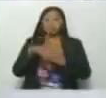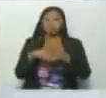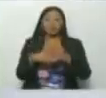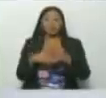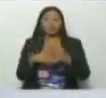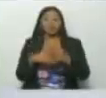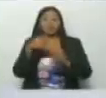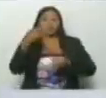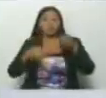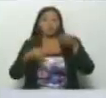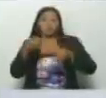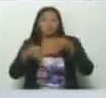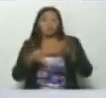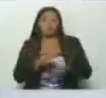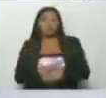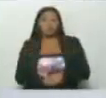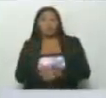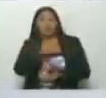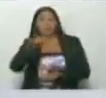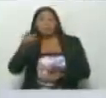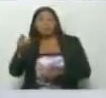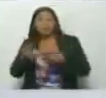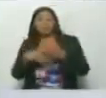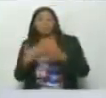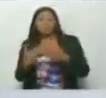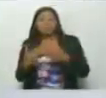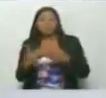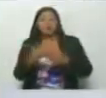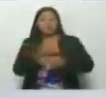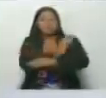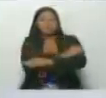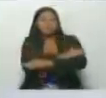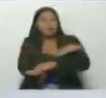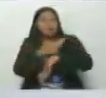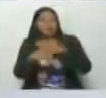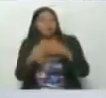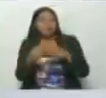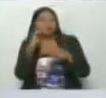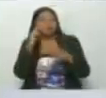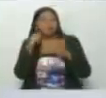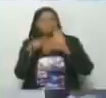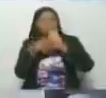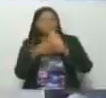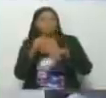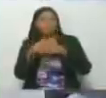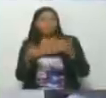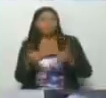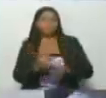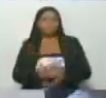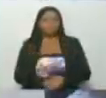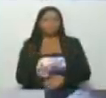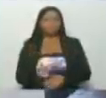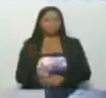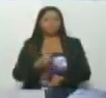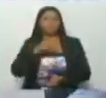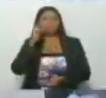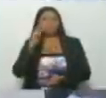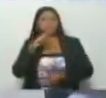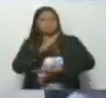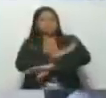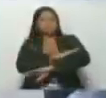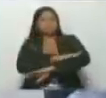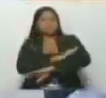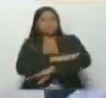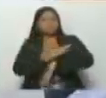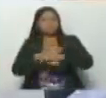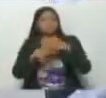un candidato de la derecha totalmente descompuesto del punto de vista moral composiciones